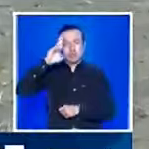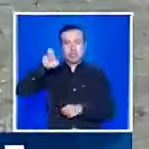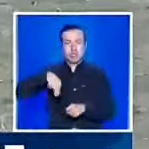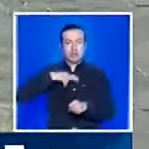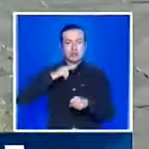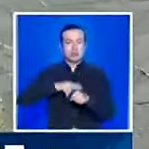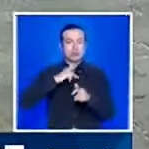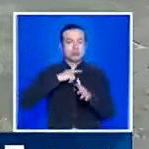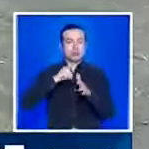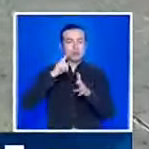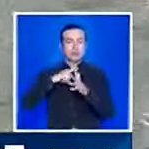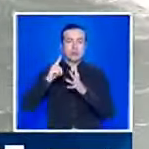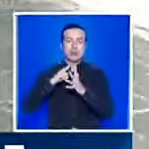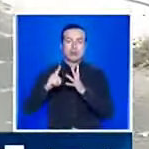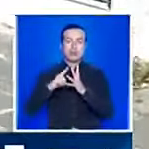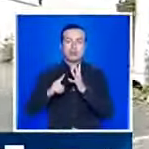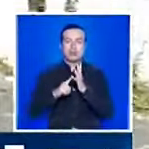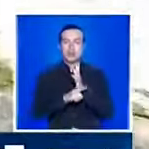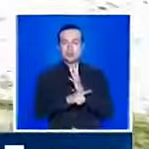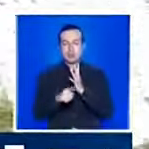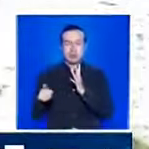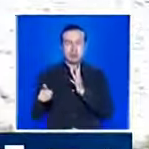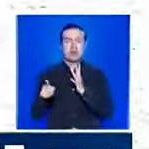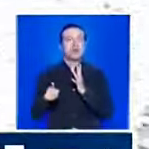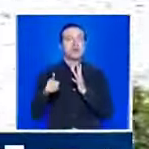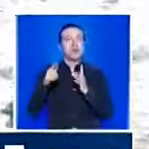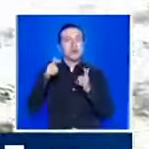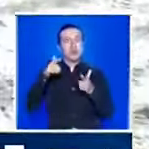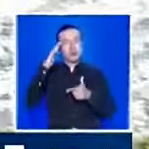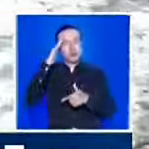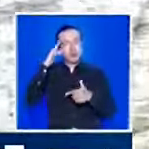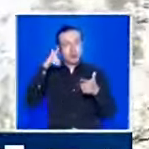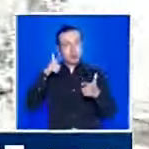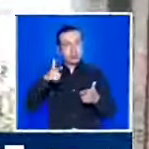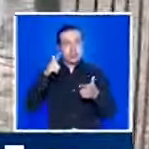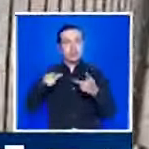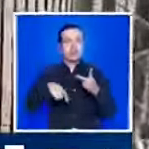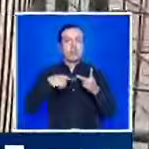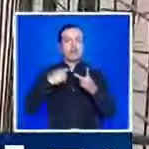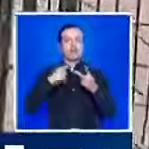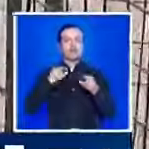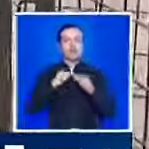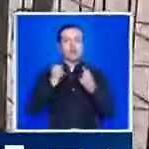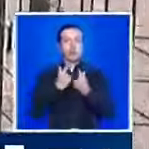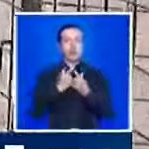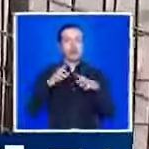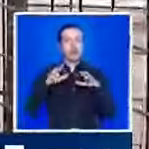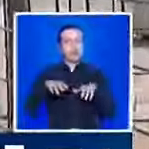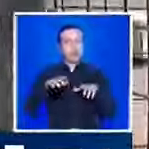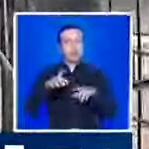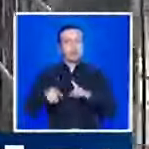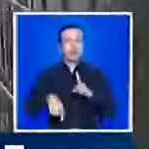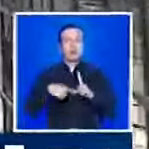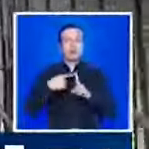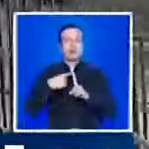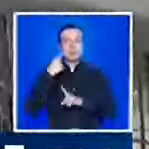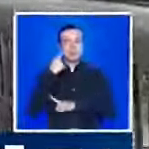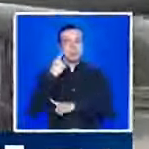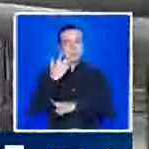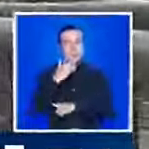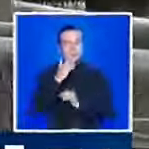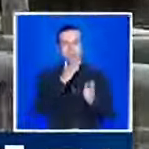diferentes unidades, ahí del sector preventivo, también vendrán de la unidad canina y por supuesto de mantenimiento